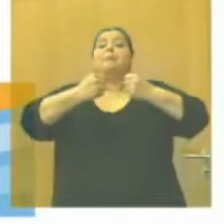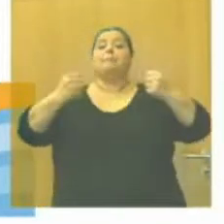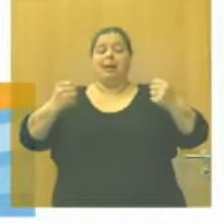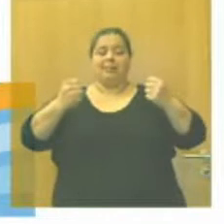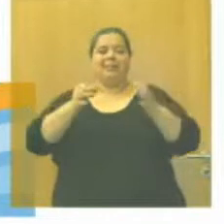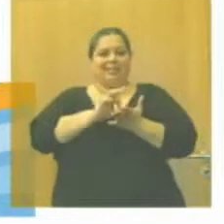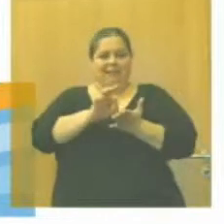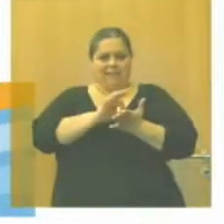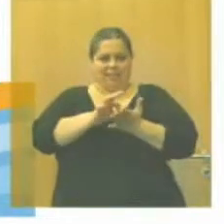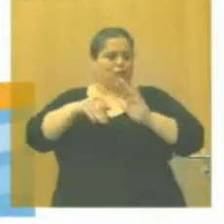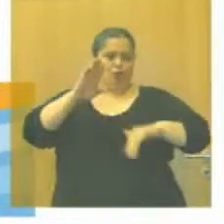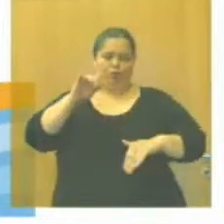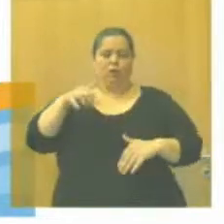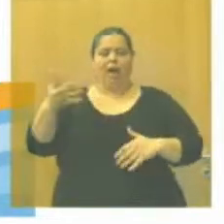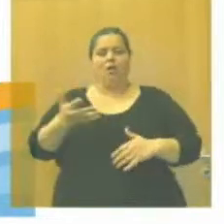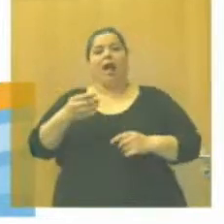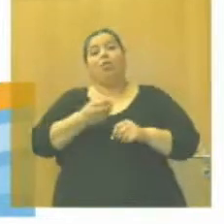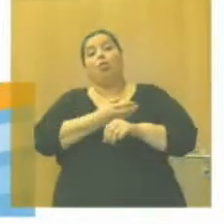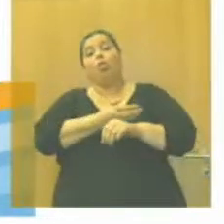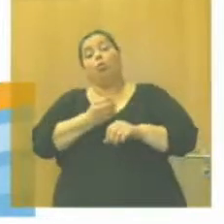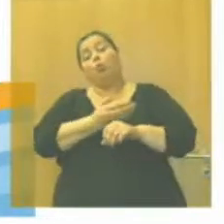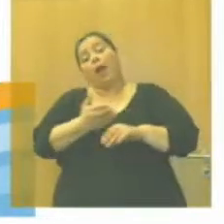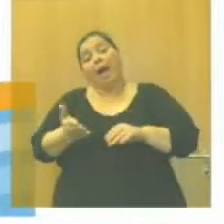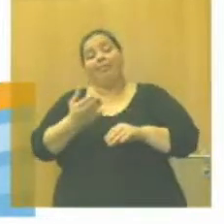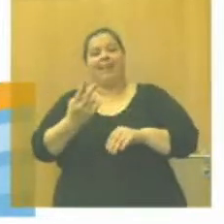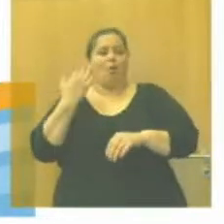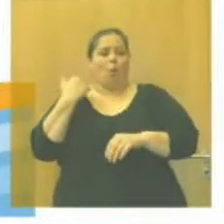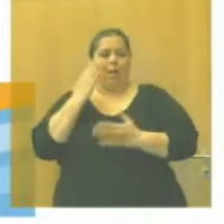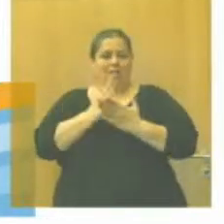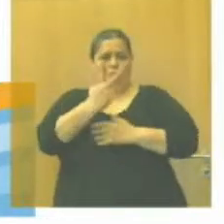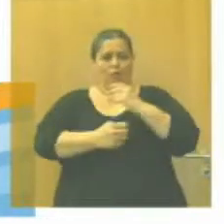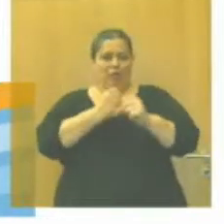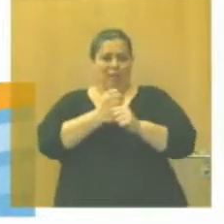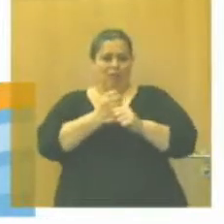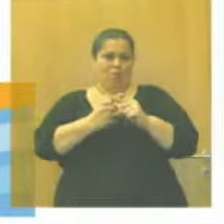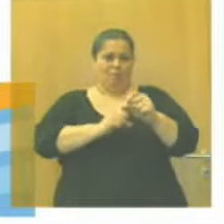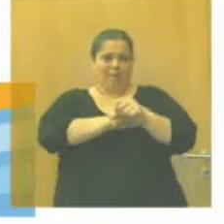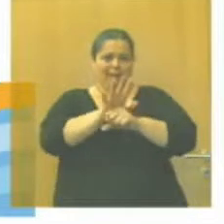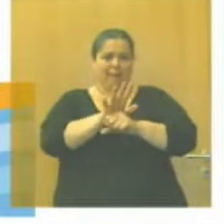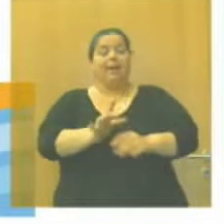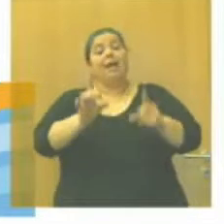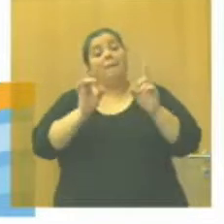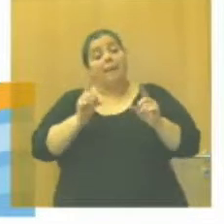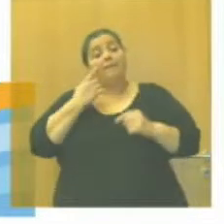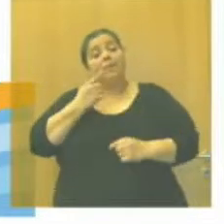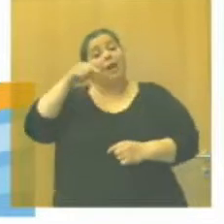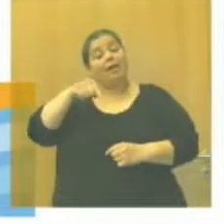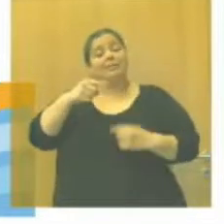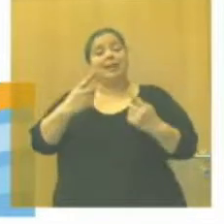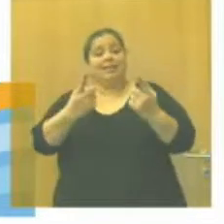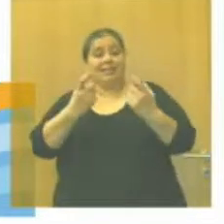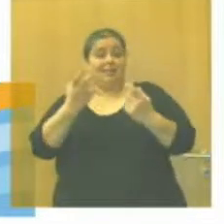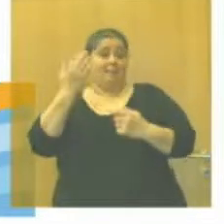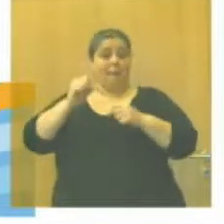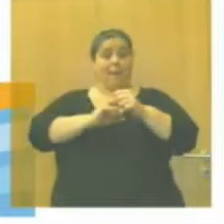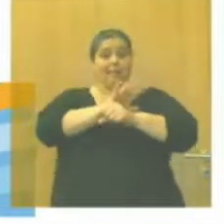que han tenido durante estos últimos 2 años. Y estamos viendo que esa necesidad, aunque la pandemia